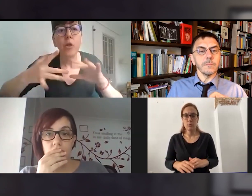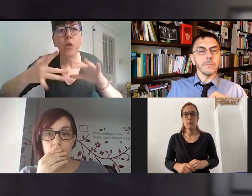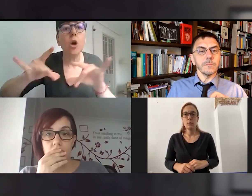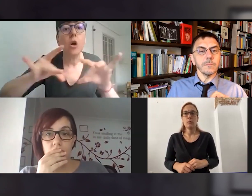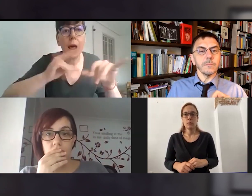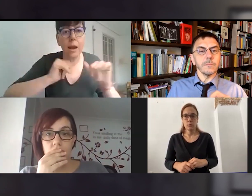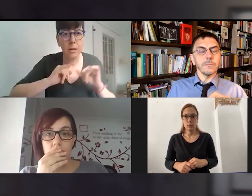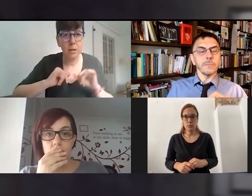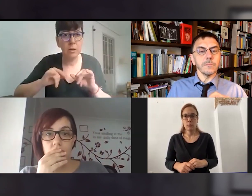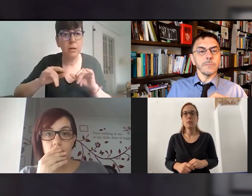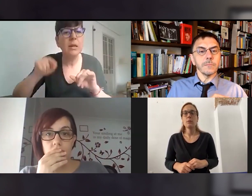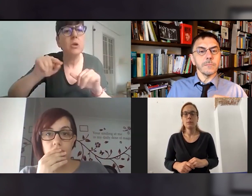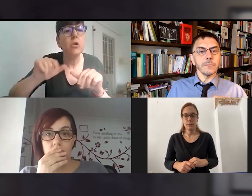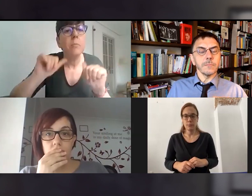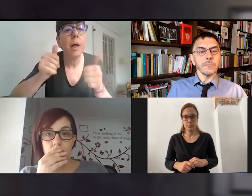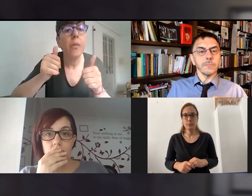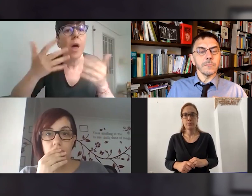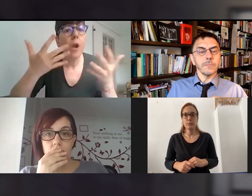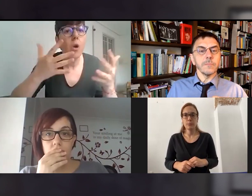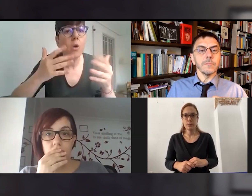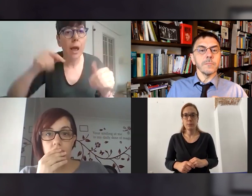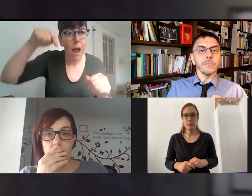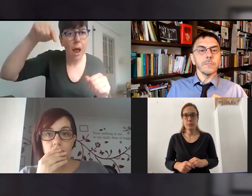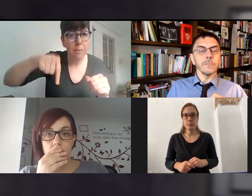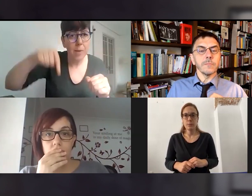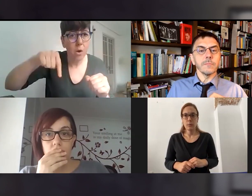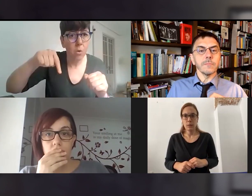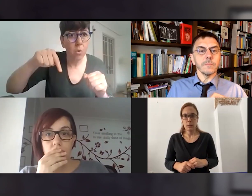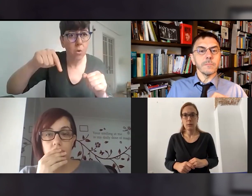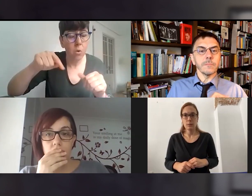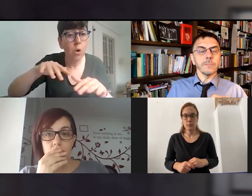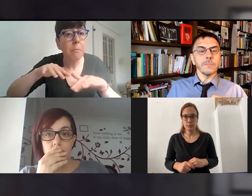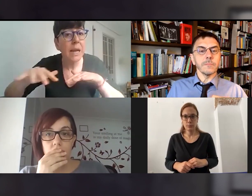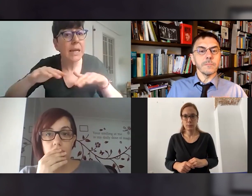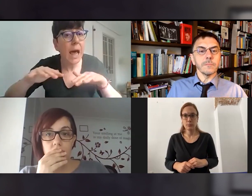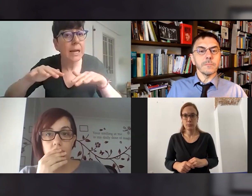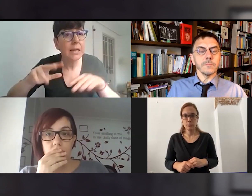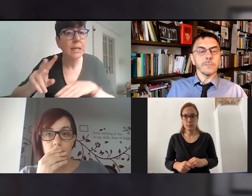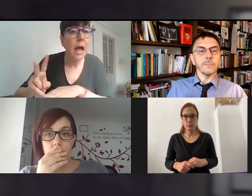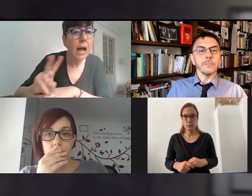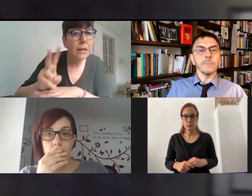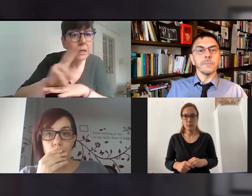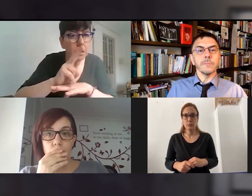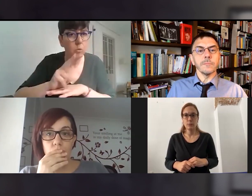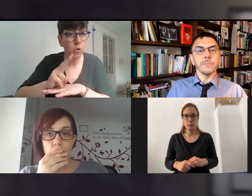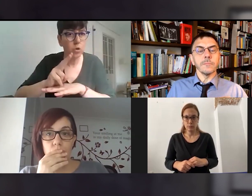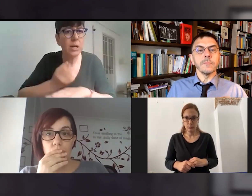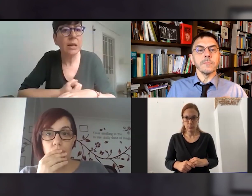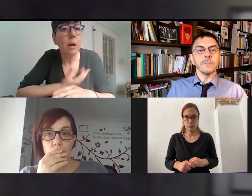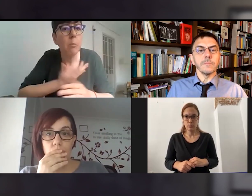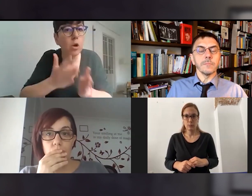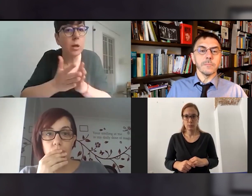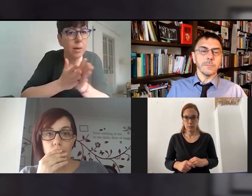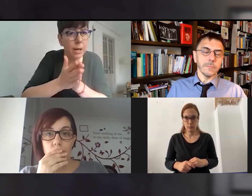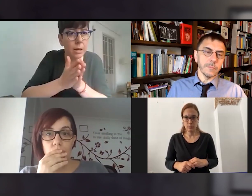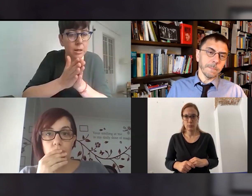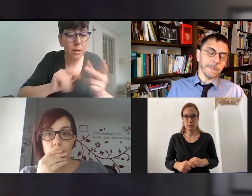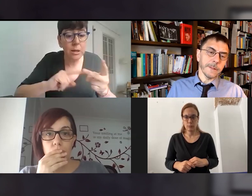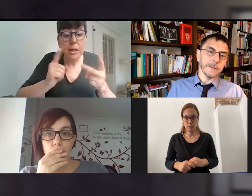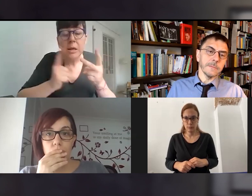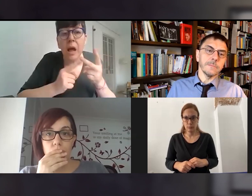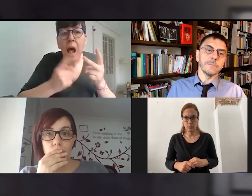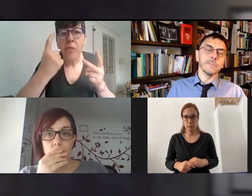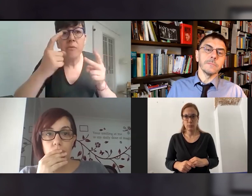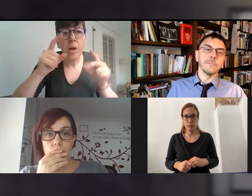Pablo Iglesias. Tenemos que mirar más hacia los territorios y empezar desde abajo, con todos los militantes, con todas las